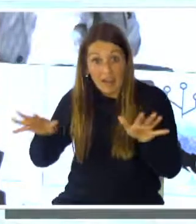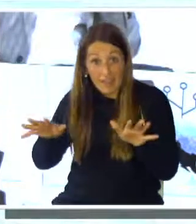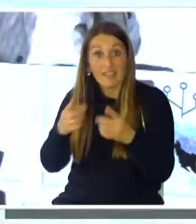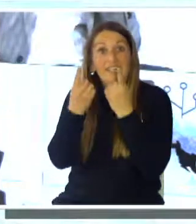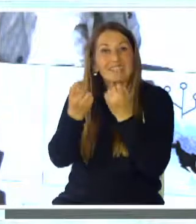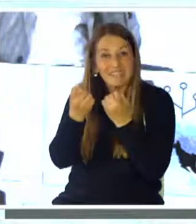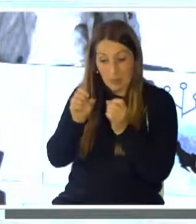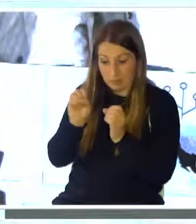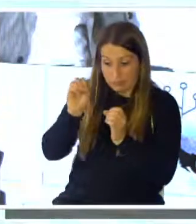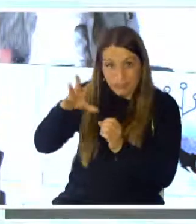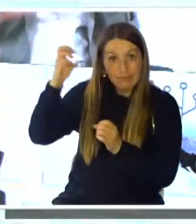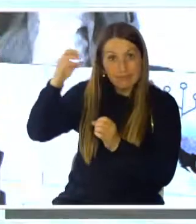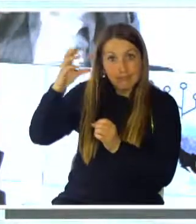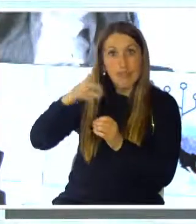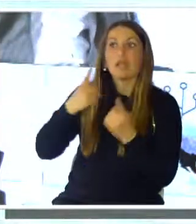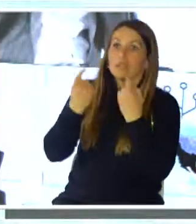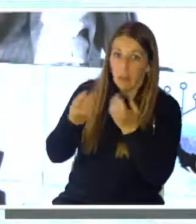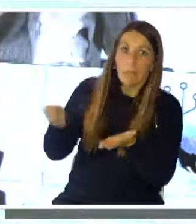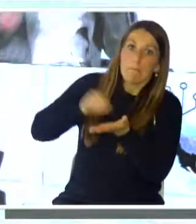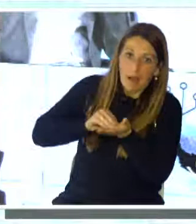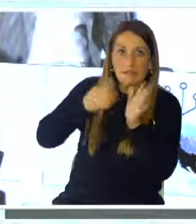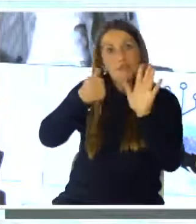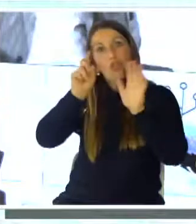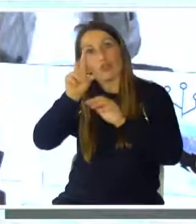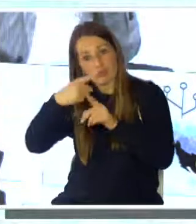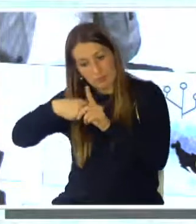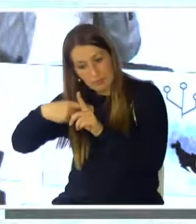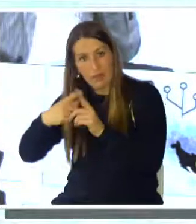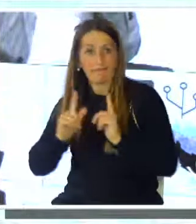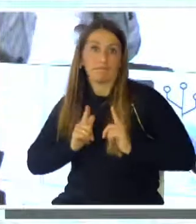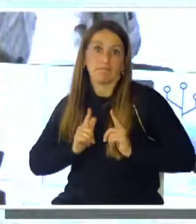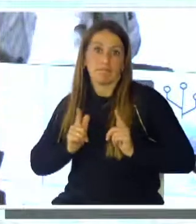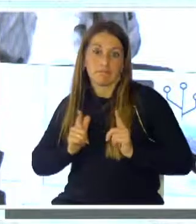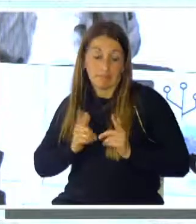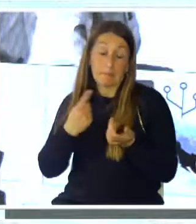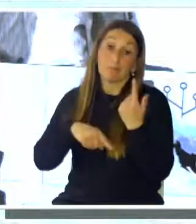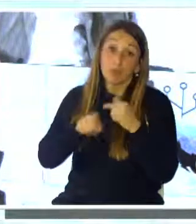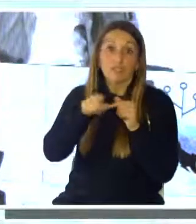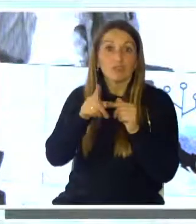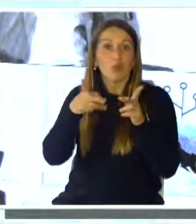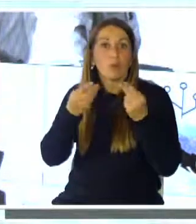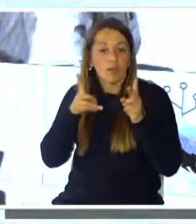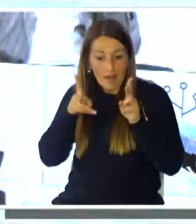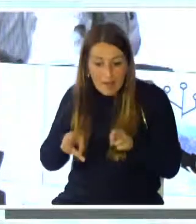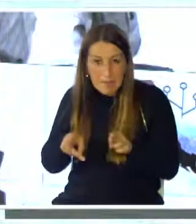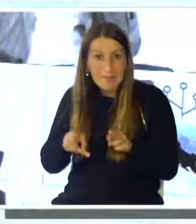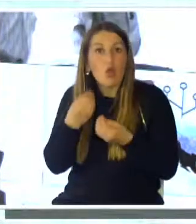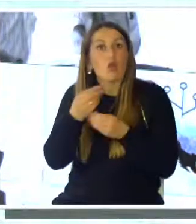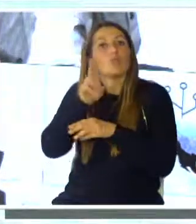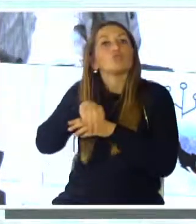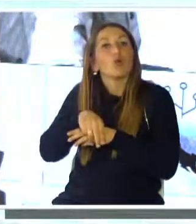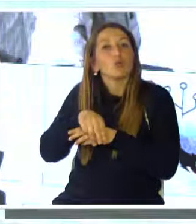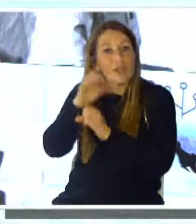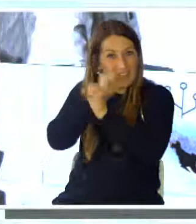esos sensores necesitamos también 6 o 12 meses más entonces esos son cuestiones que limitan el uso de estas tecnologías en el